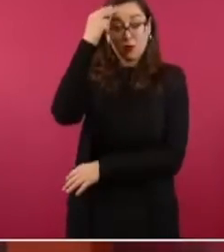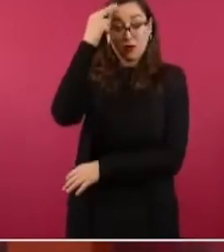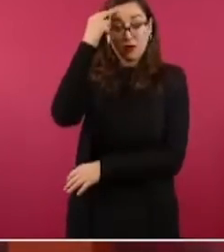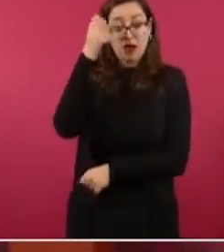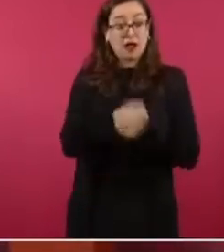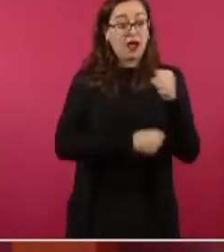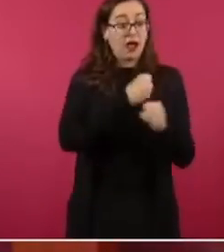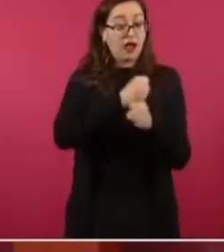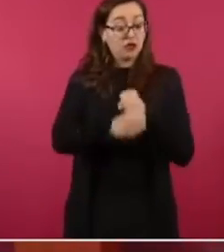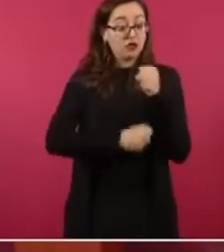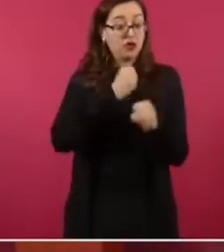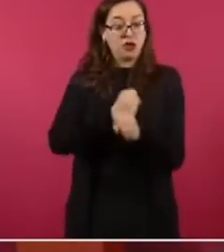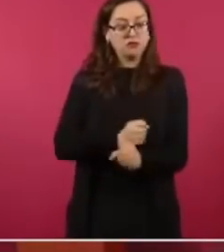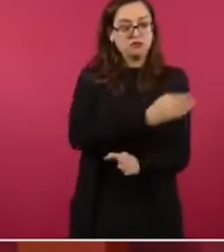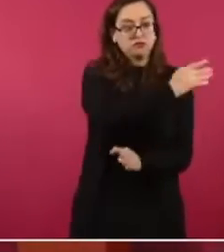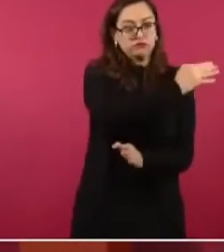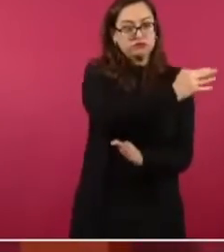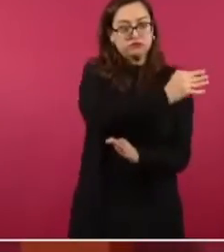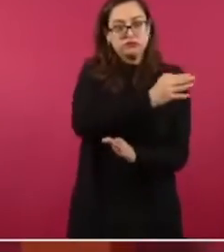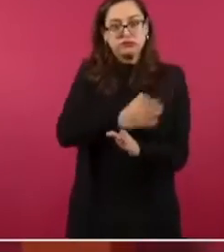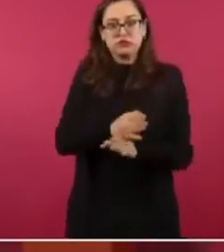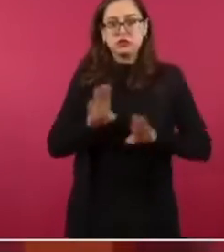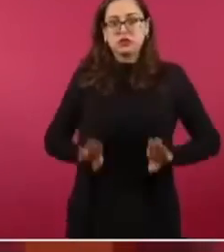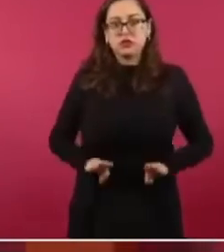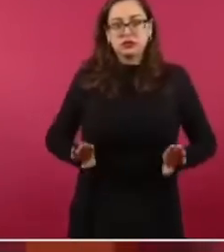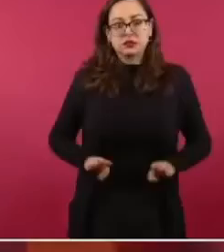mantener la paz, la tranquilidad